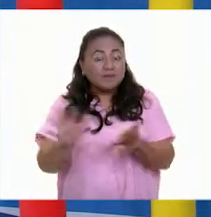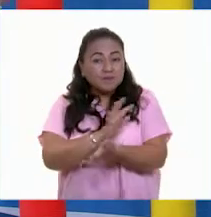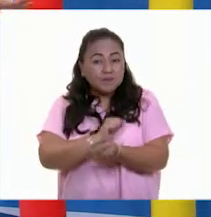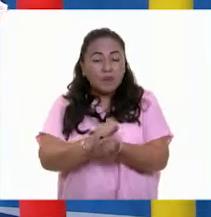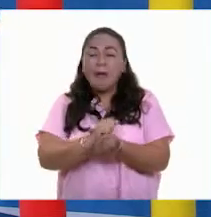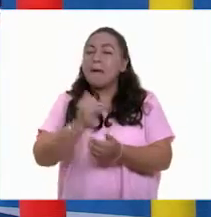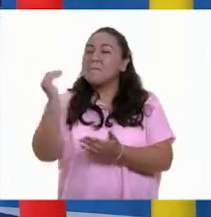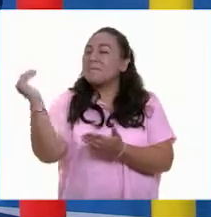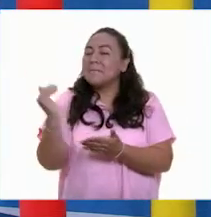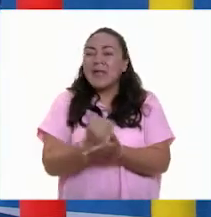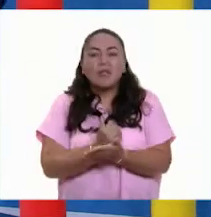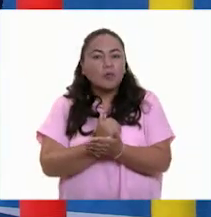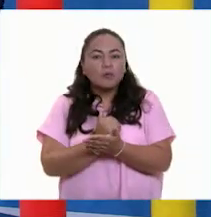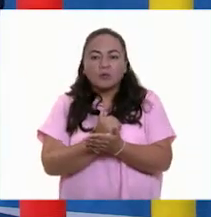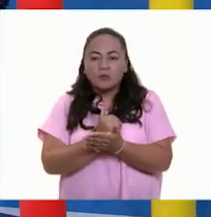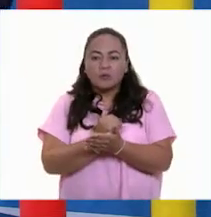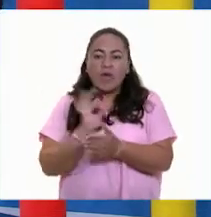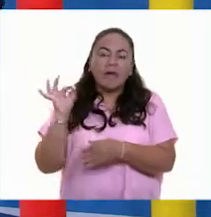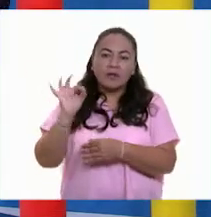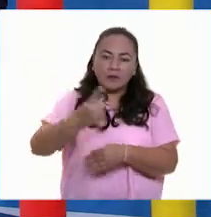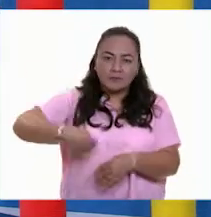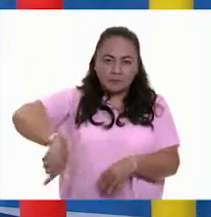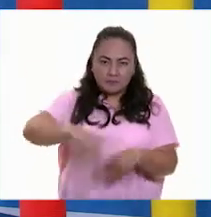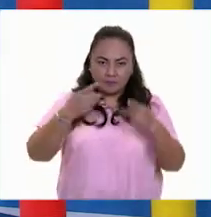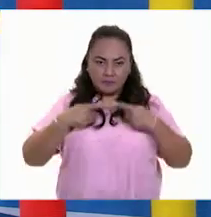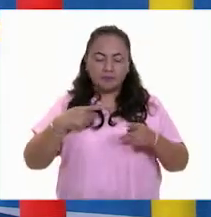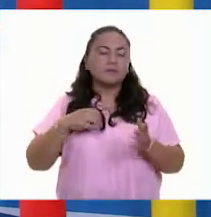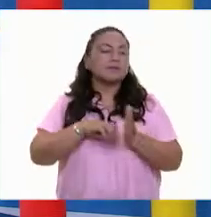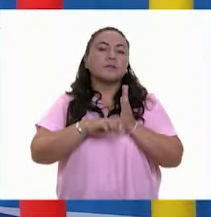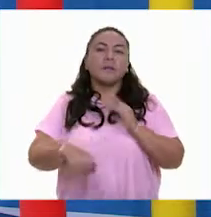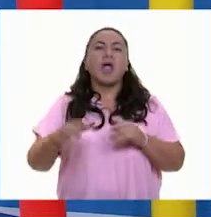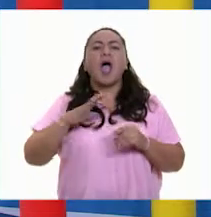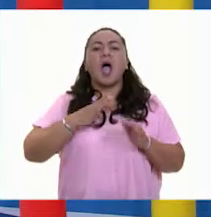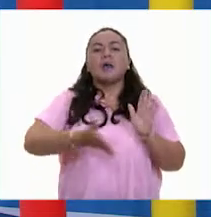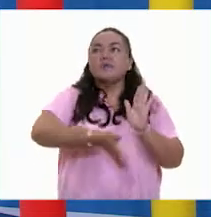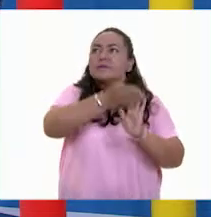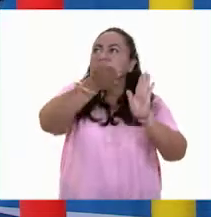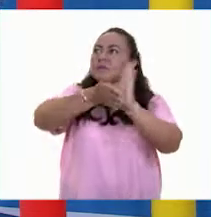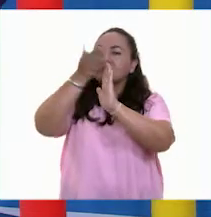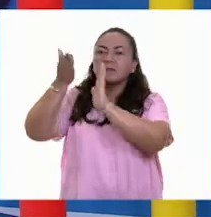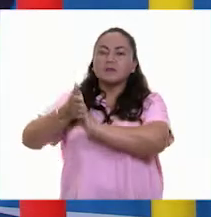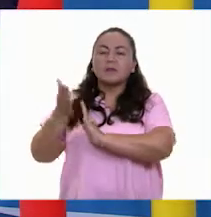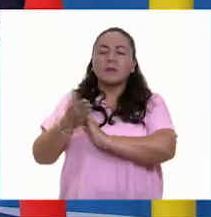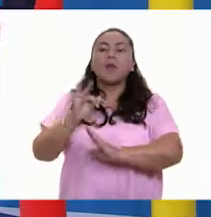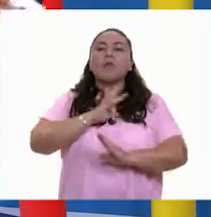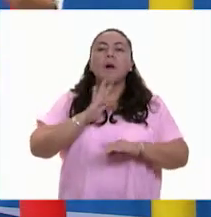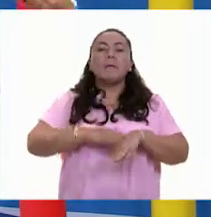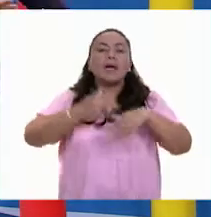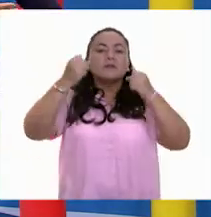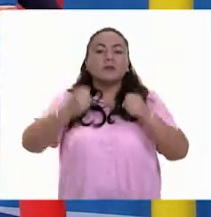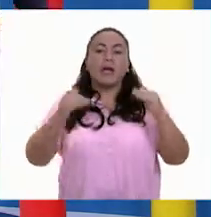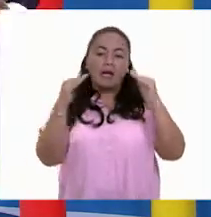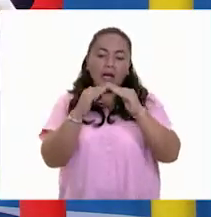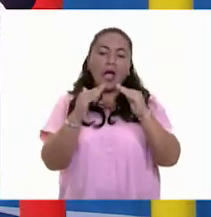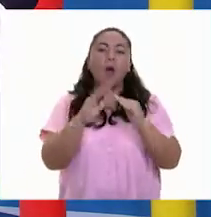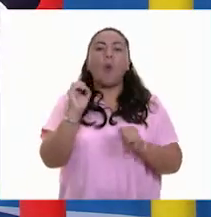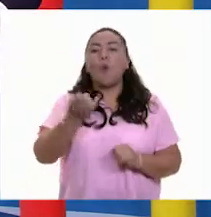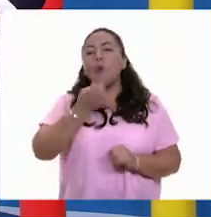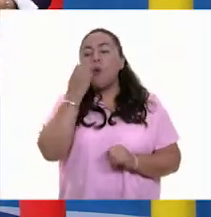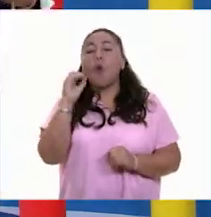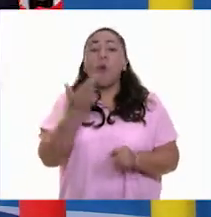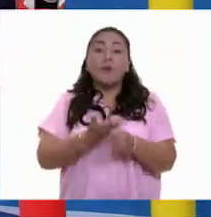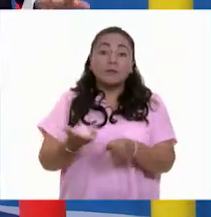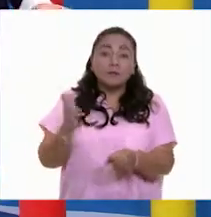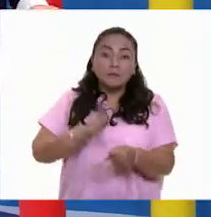lo menos posible a la población. Por ejemplo, hay formas de construcción que aseguran que nuestras casas, escuelas y